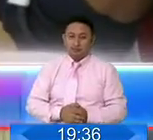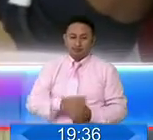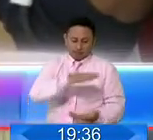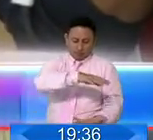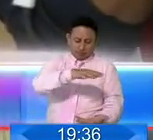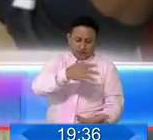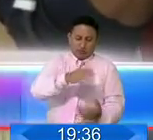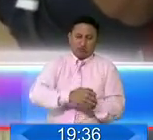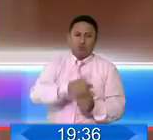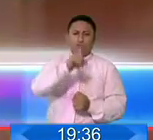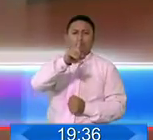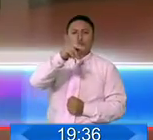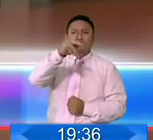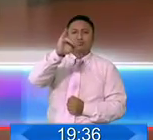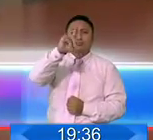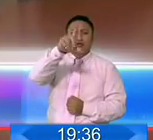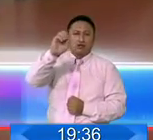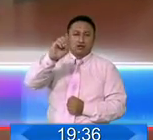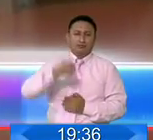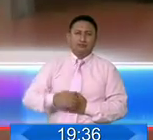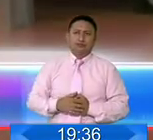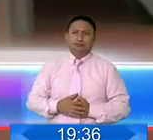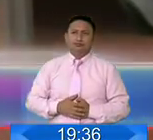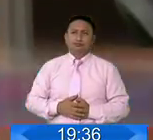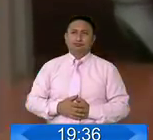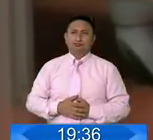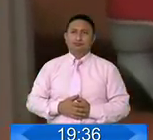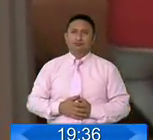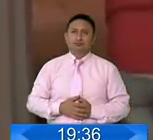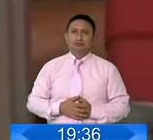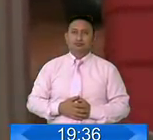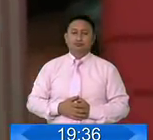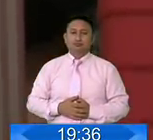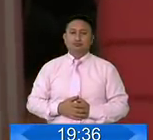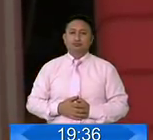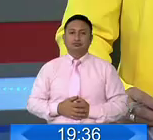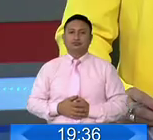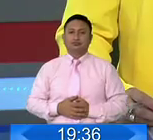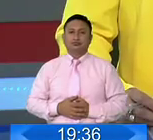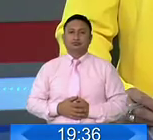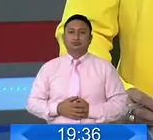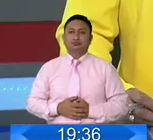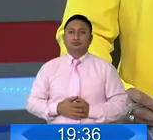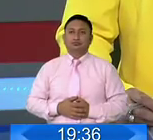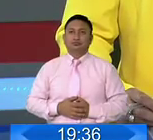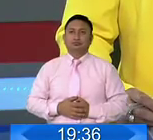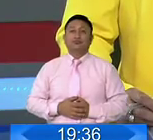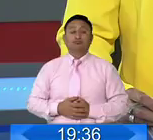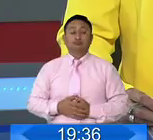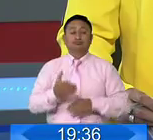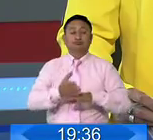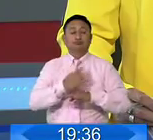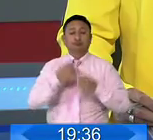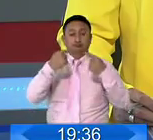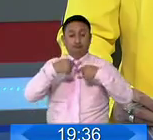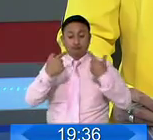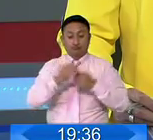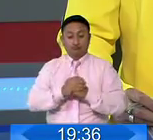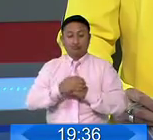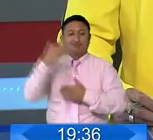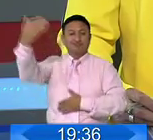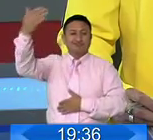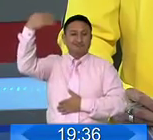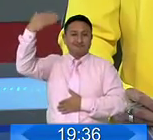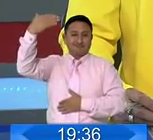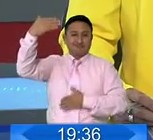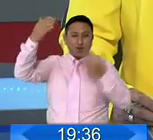kilo 42 gramos. Informó José Morales. Como lo anunciamos, el alcalde de Guayaquil